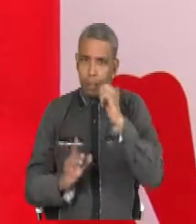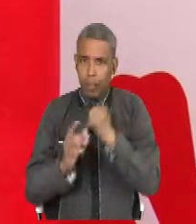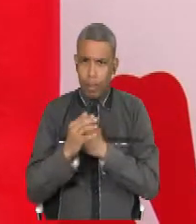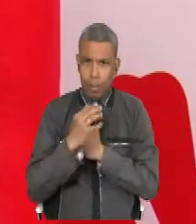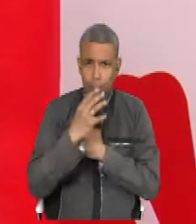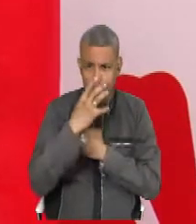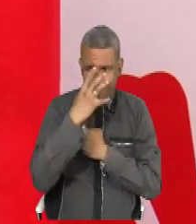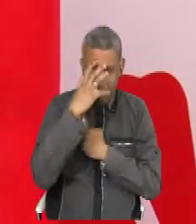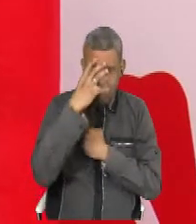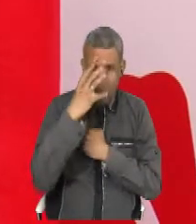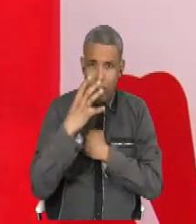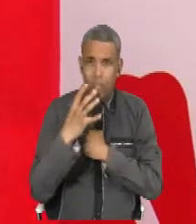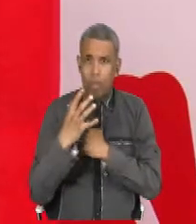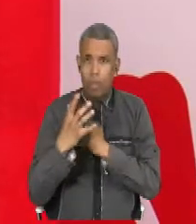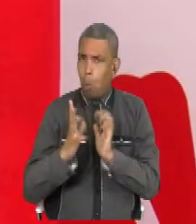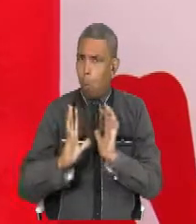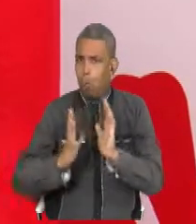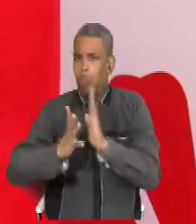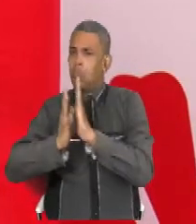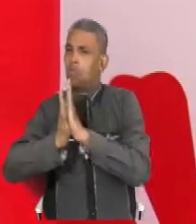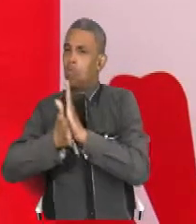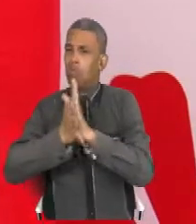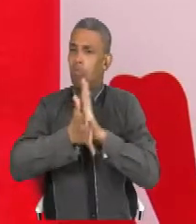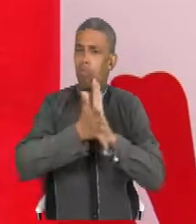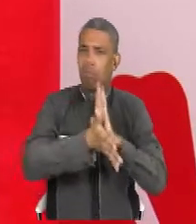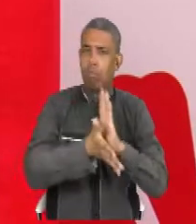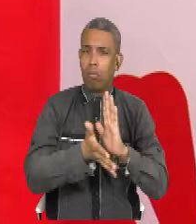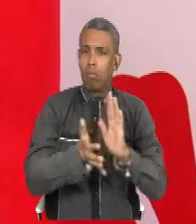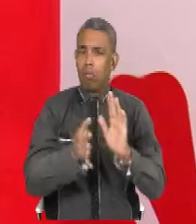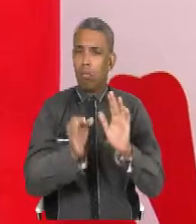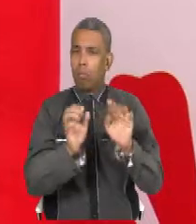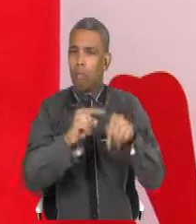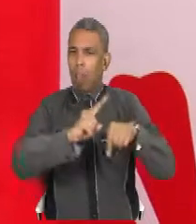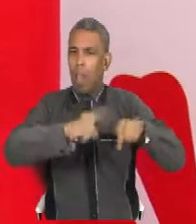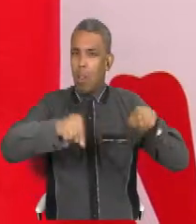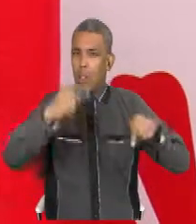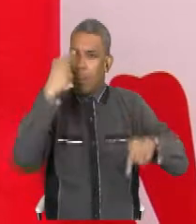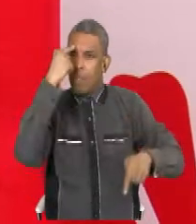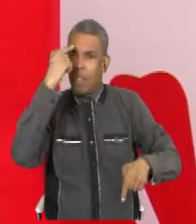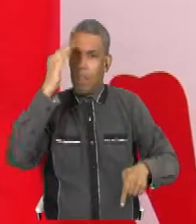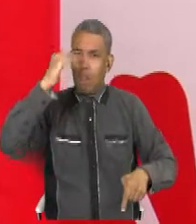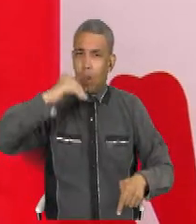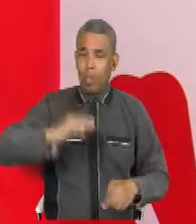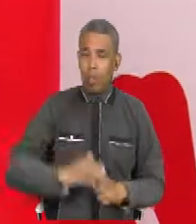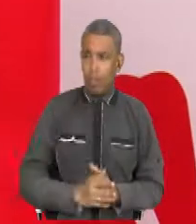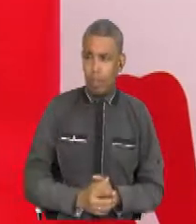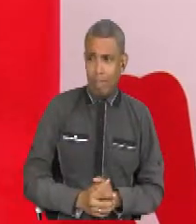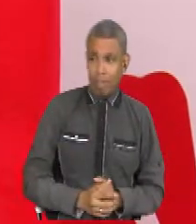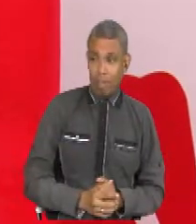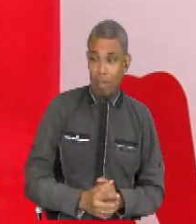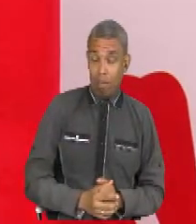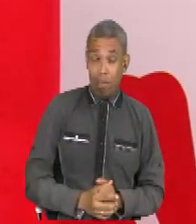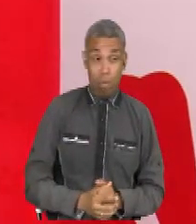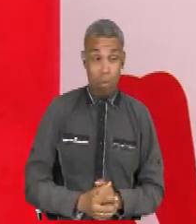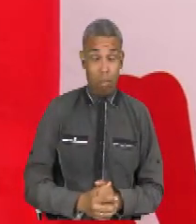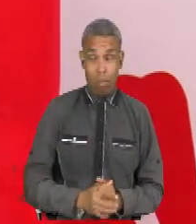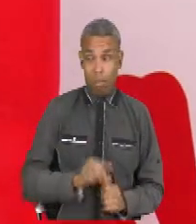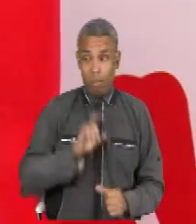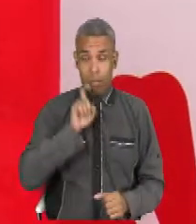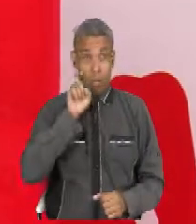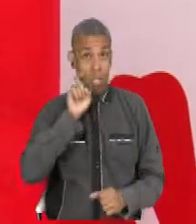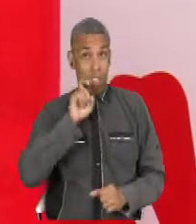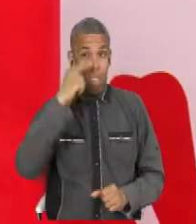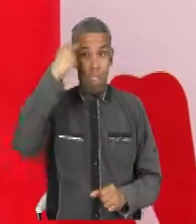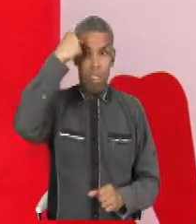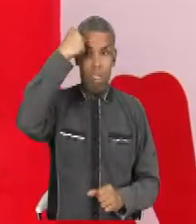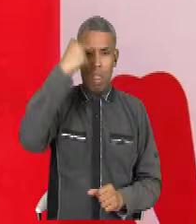pena, la vergüenza, de pronto una u otra forma, para hablarle a una persona que usted no conoce de sexo y de qué puede